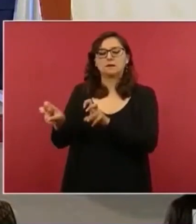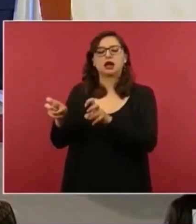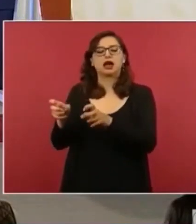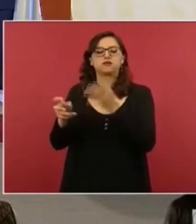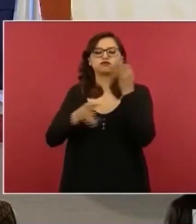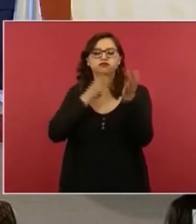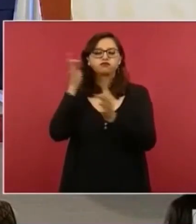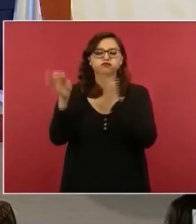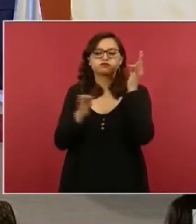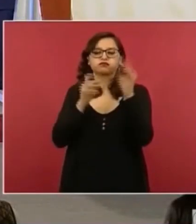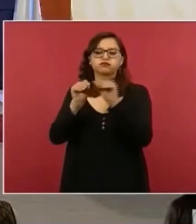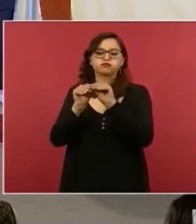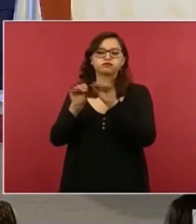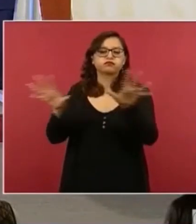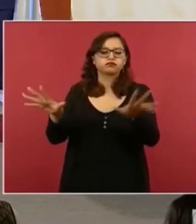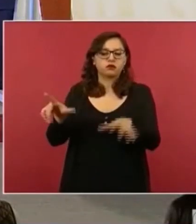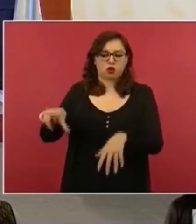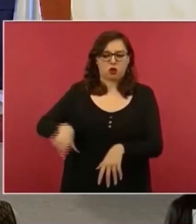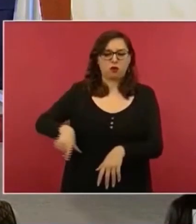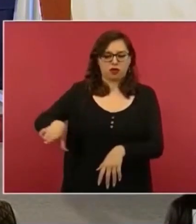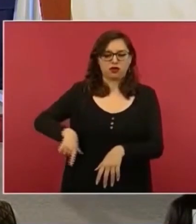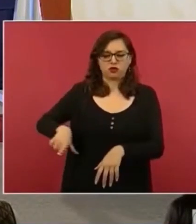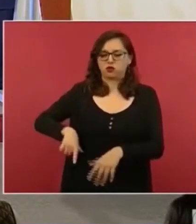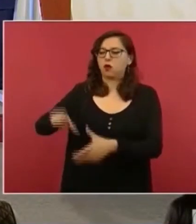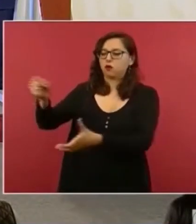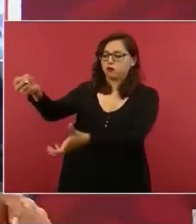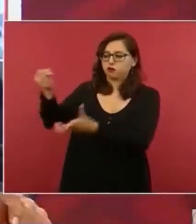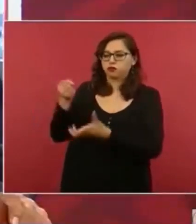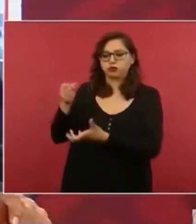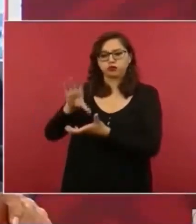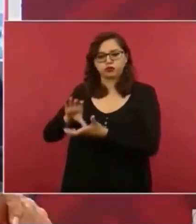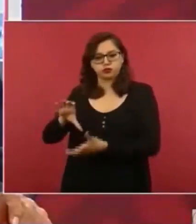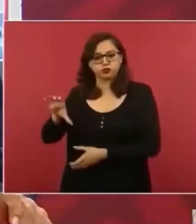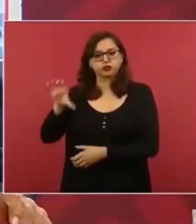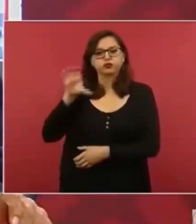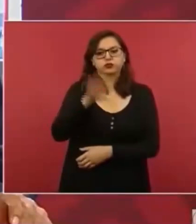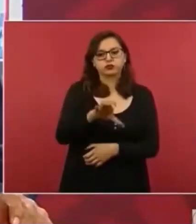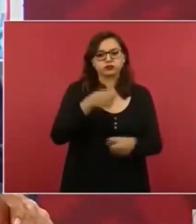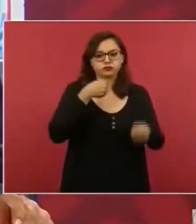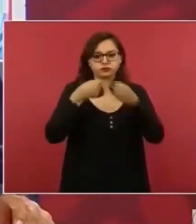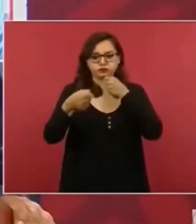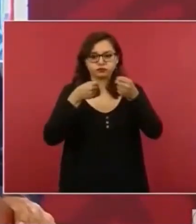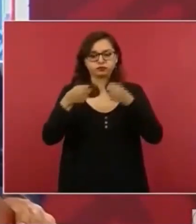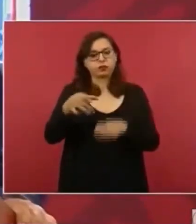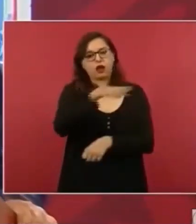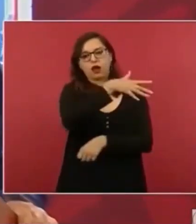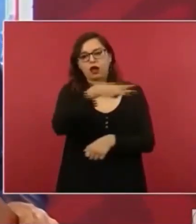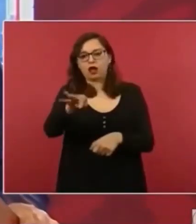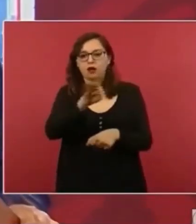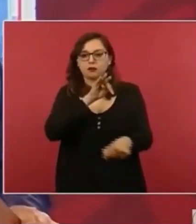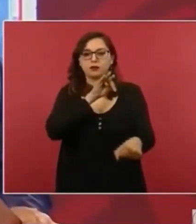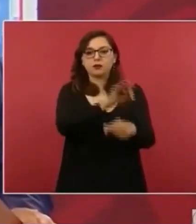destinando a publicidad. Va a ser para los periodistas en general.